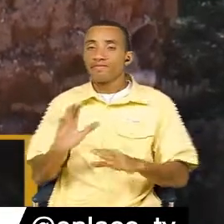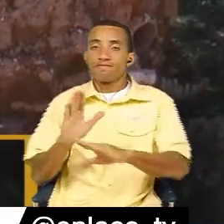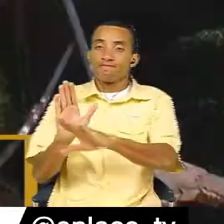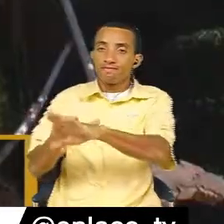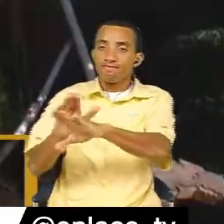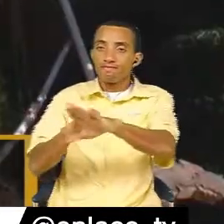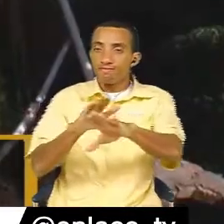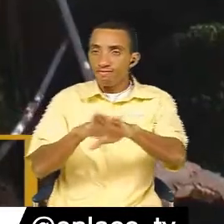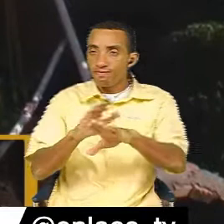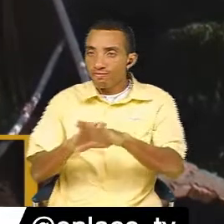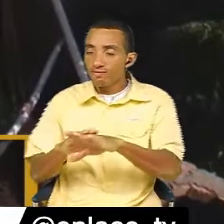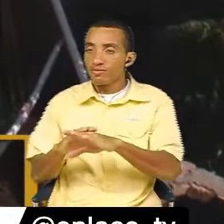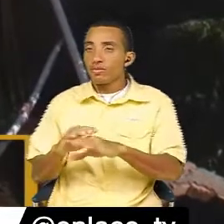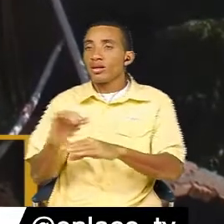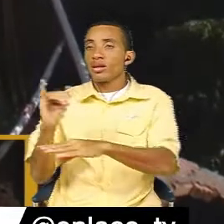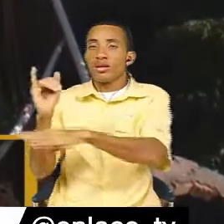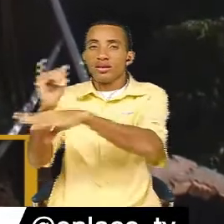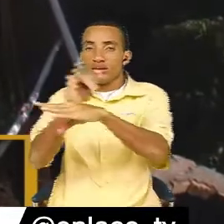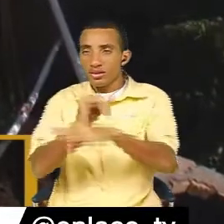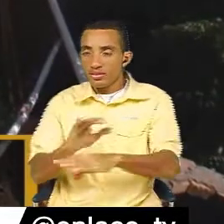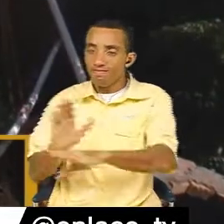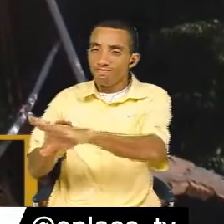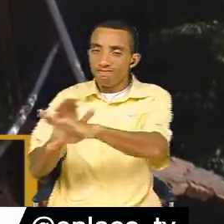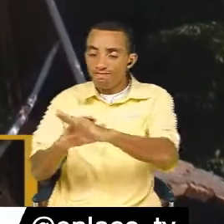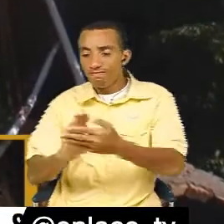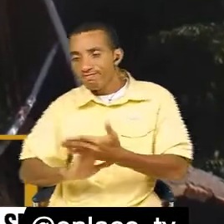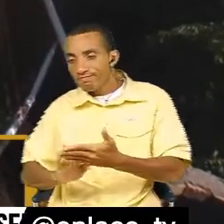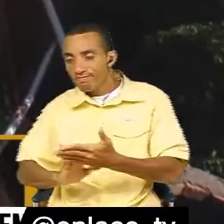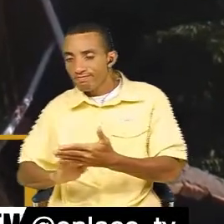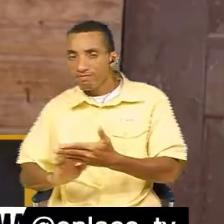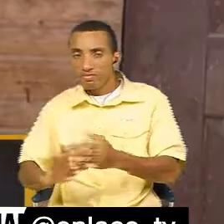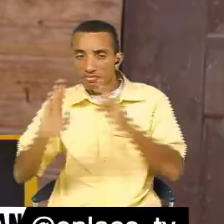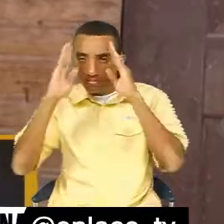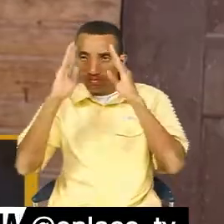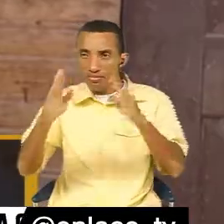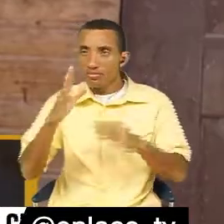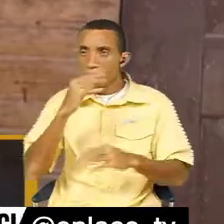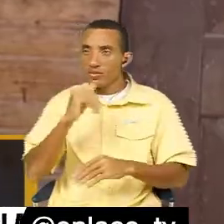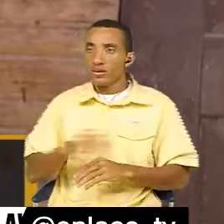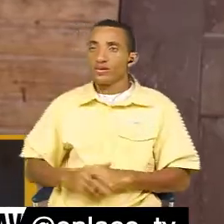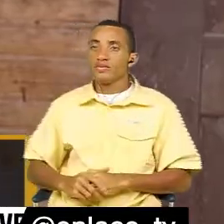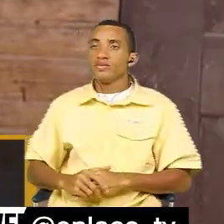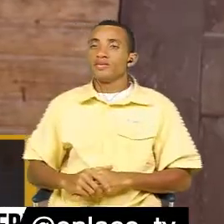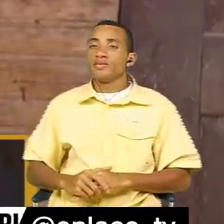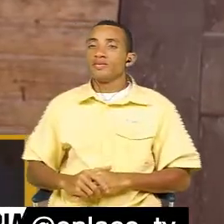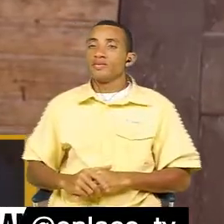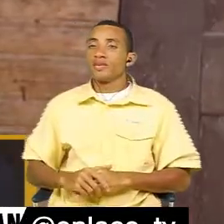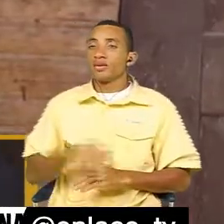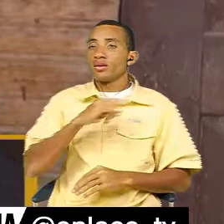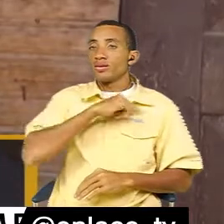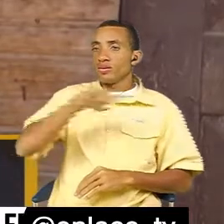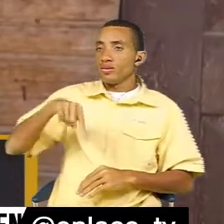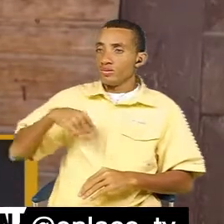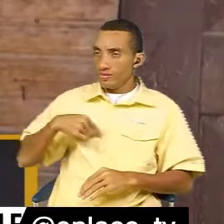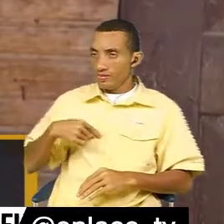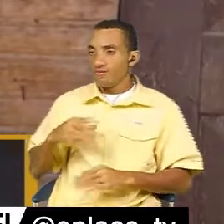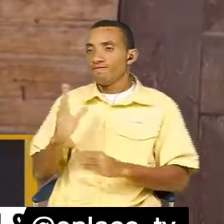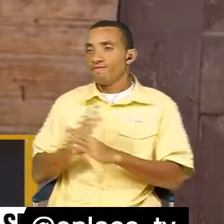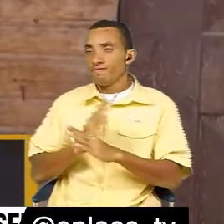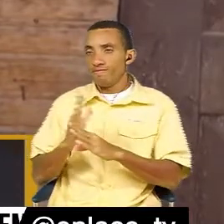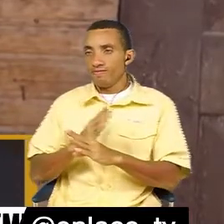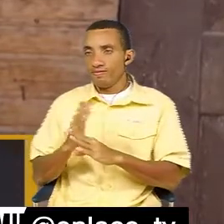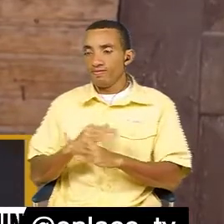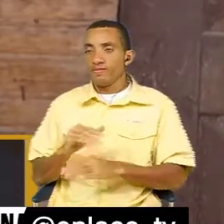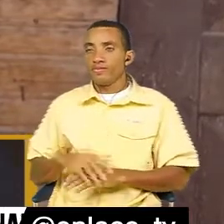las dependencias oficiales, no ha habido solución a los reclamos de esta comunidad. Entonces nosotros lo que de pronto con esta problemática